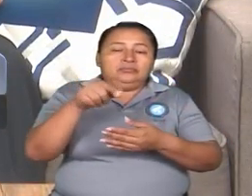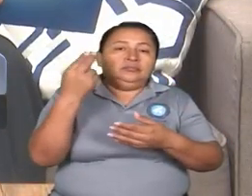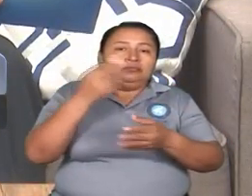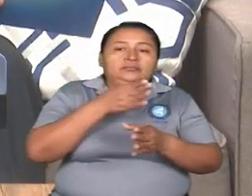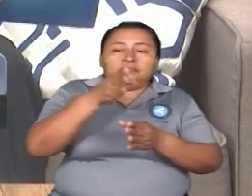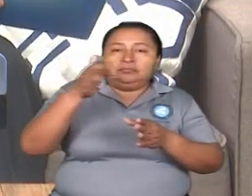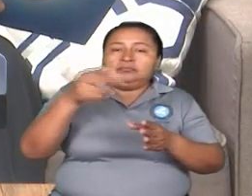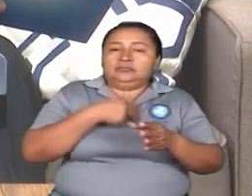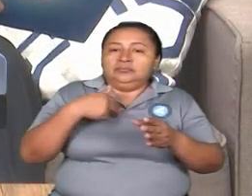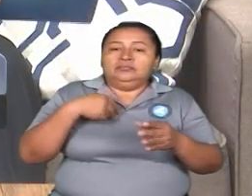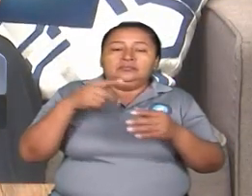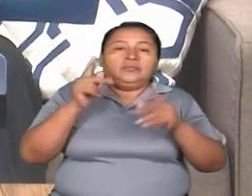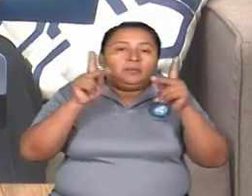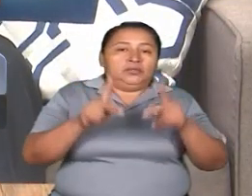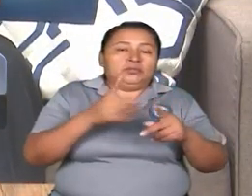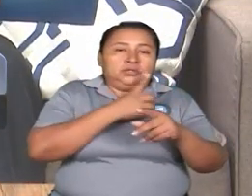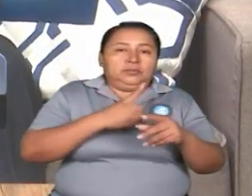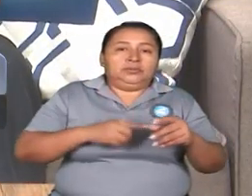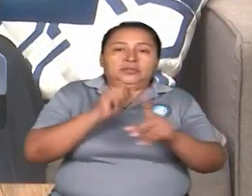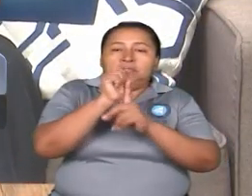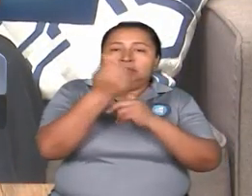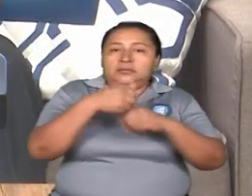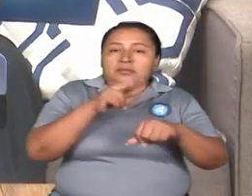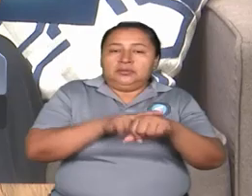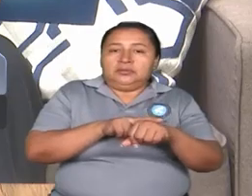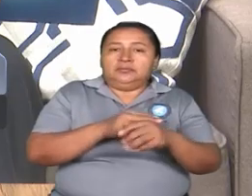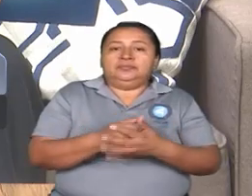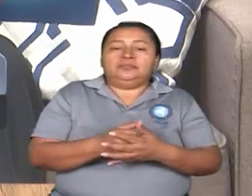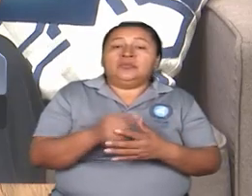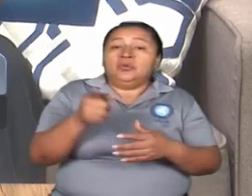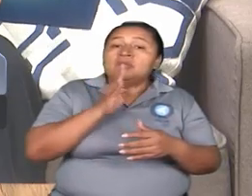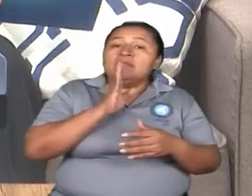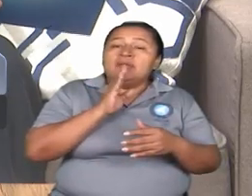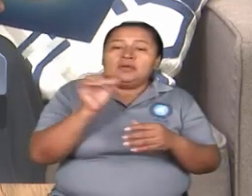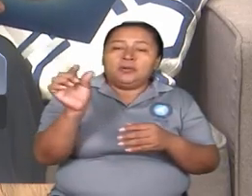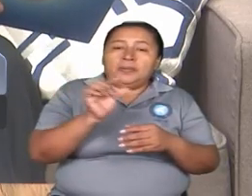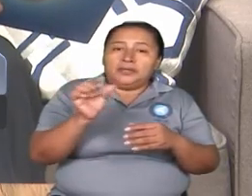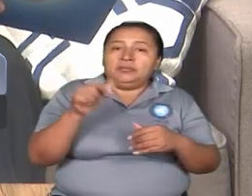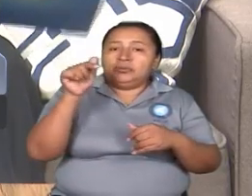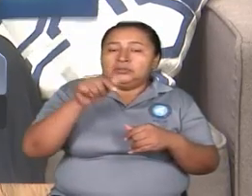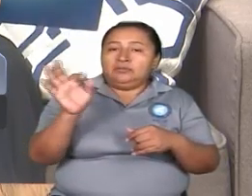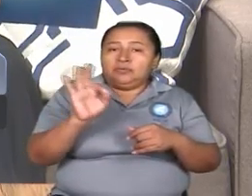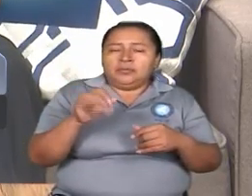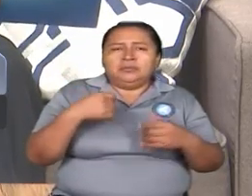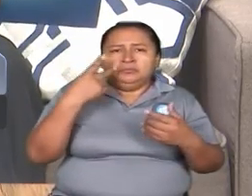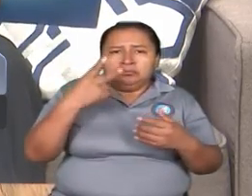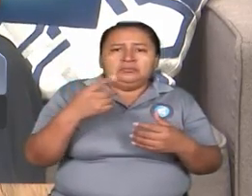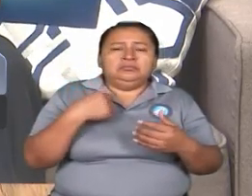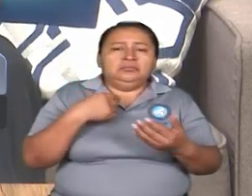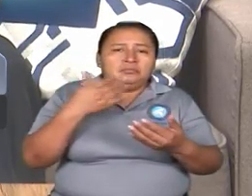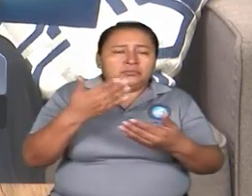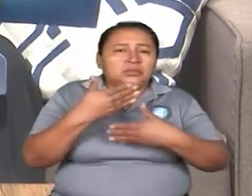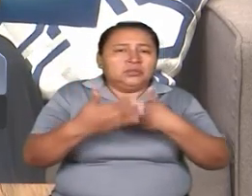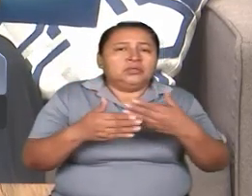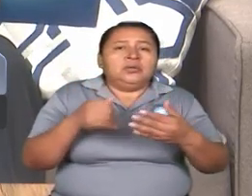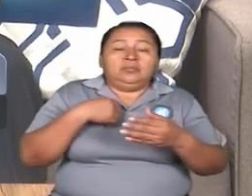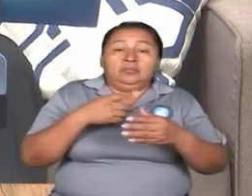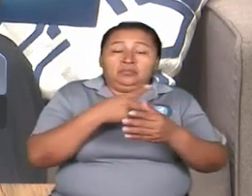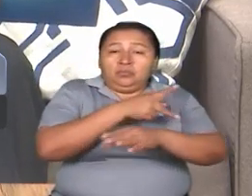que se realiza por las y los legisladores en la Asamblea Nacional. Usted hablaba de los préstamos y en ese sentido nos viene ahora mismo con el Puerto